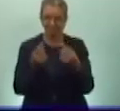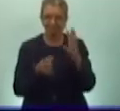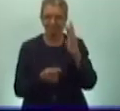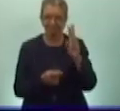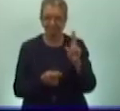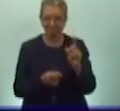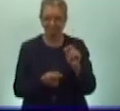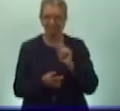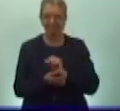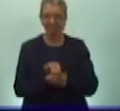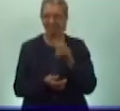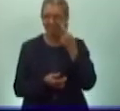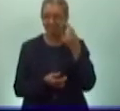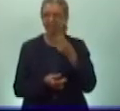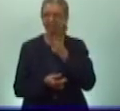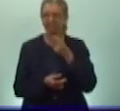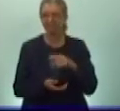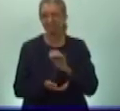ejemplo,